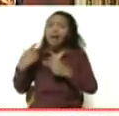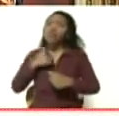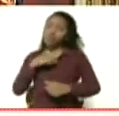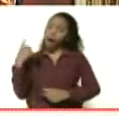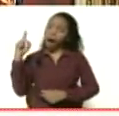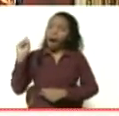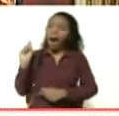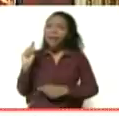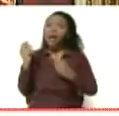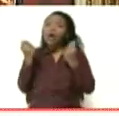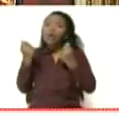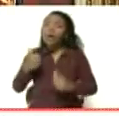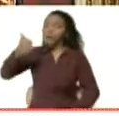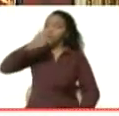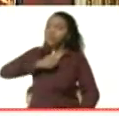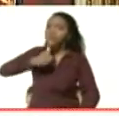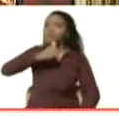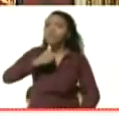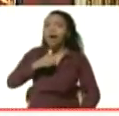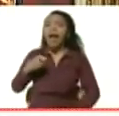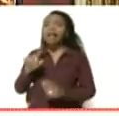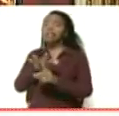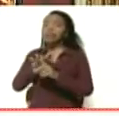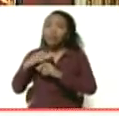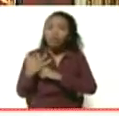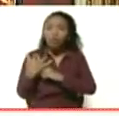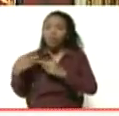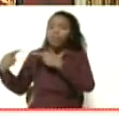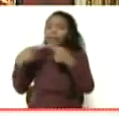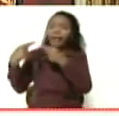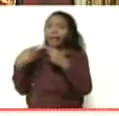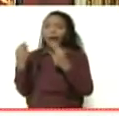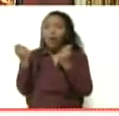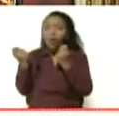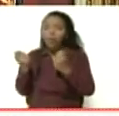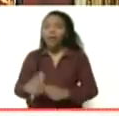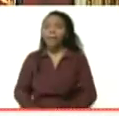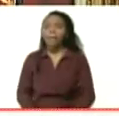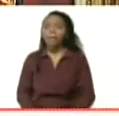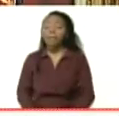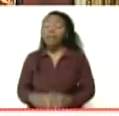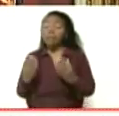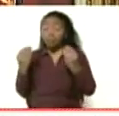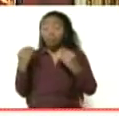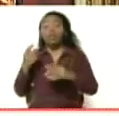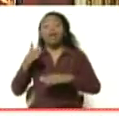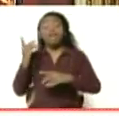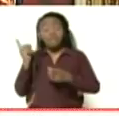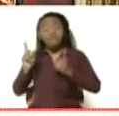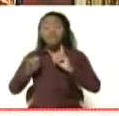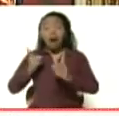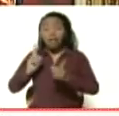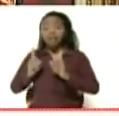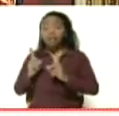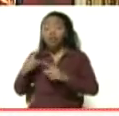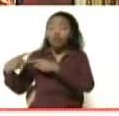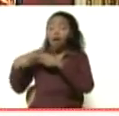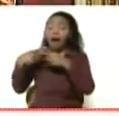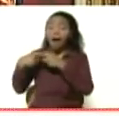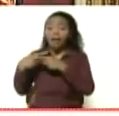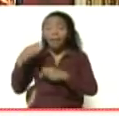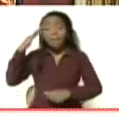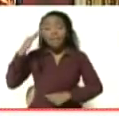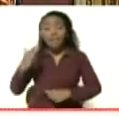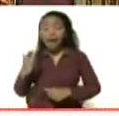de resistencia, en situación de guerra económica. Y muchas veces cuando hay una guerra, en el caso militar, bueno,